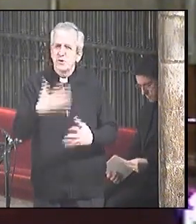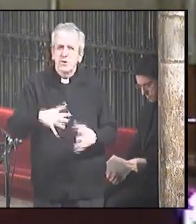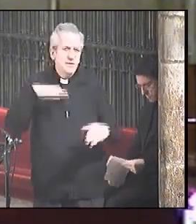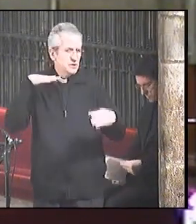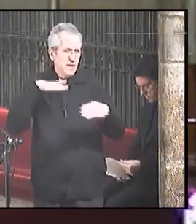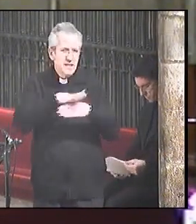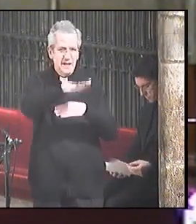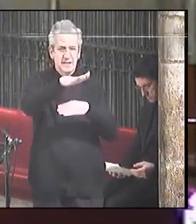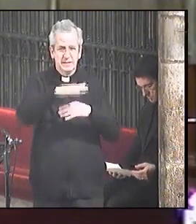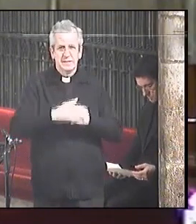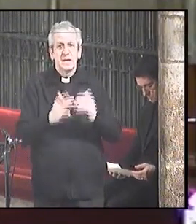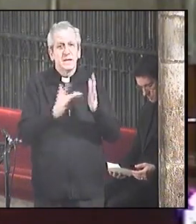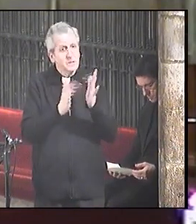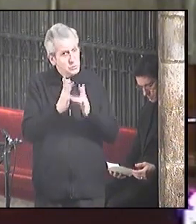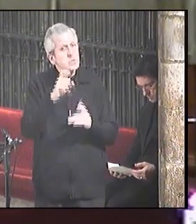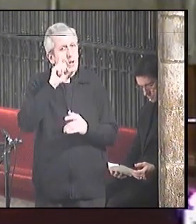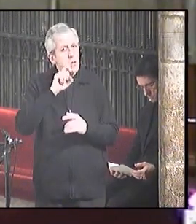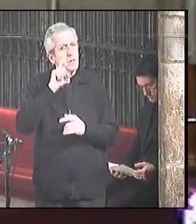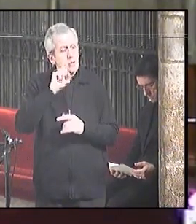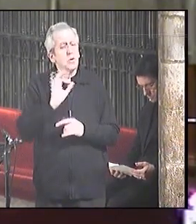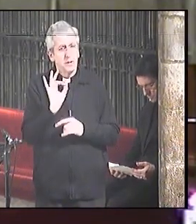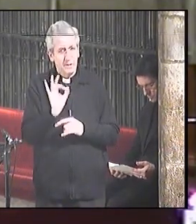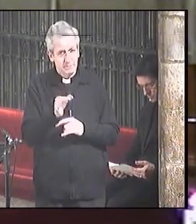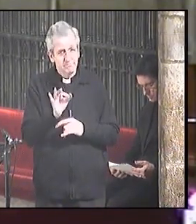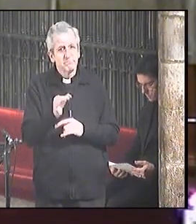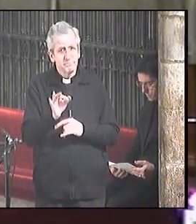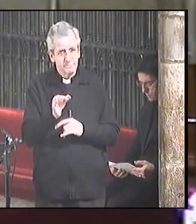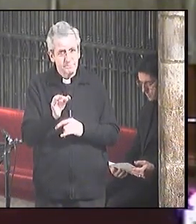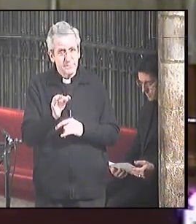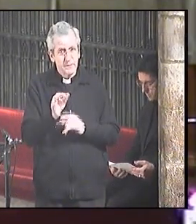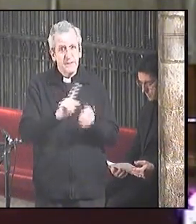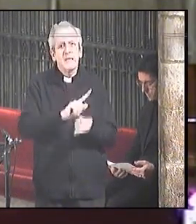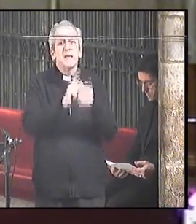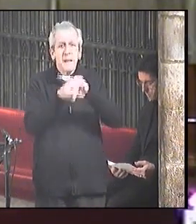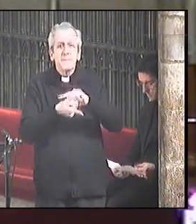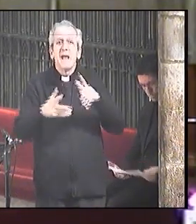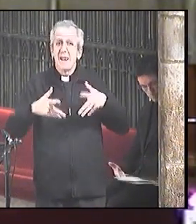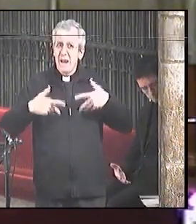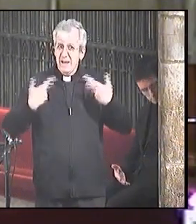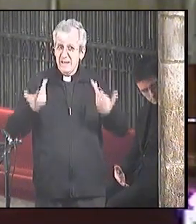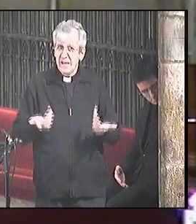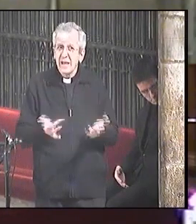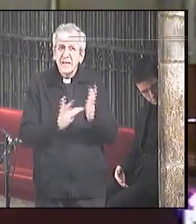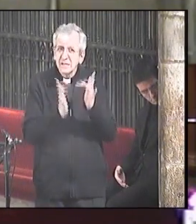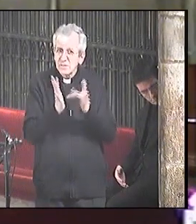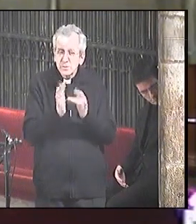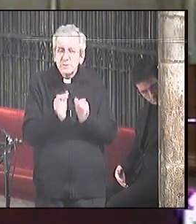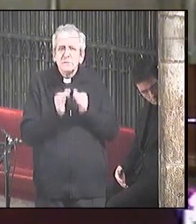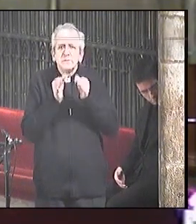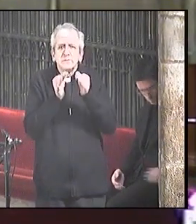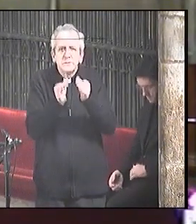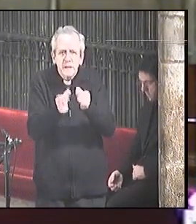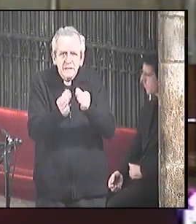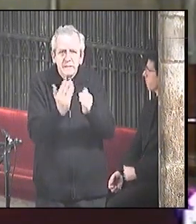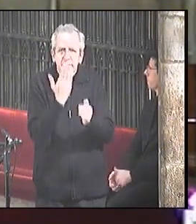llora. Y de pronto aparece la alegría. Llega Jesús ante el sepulcro, lleva